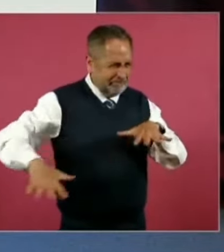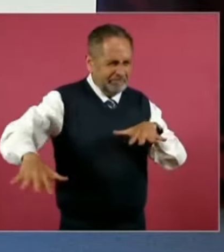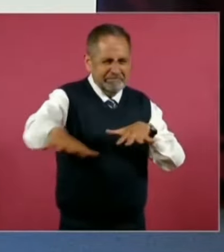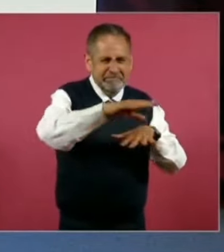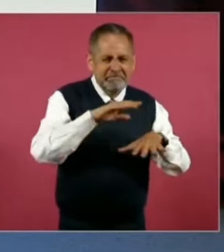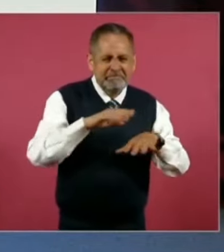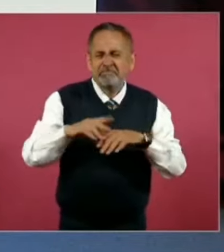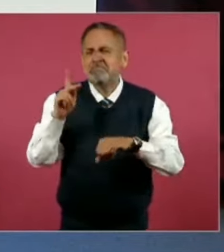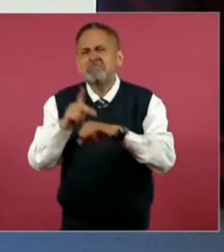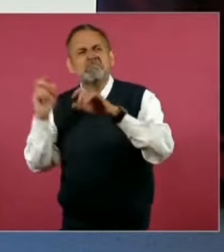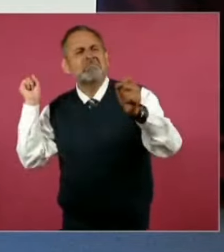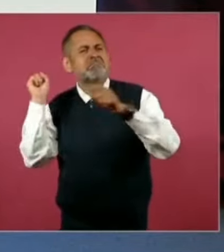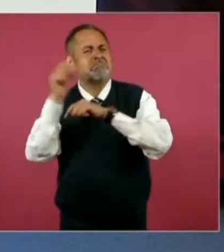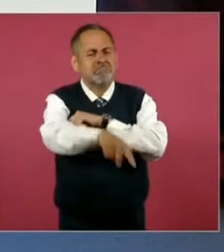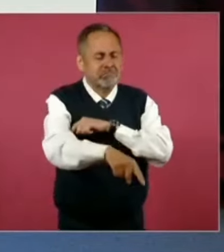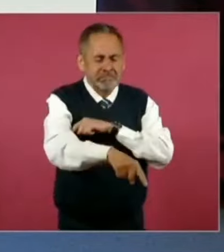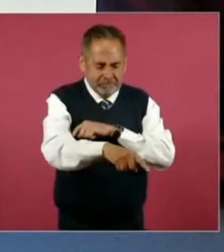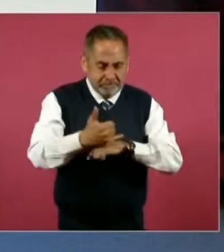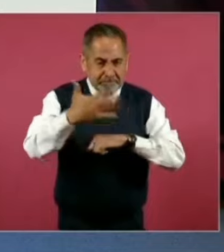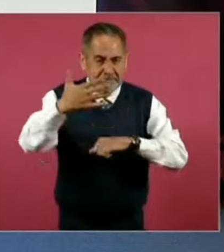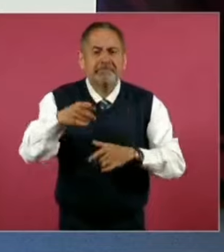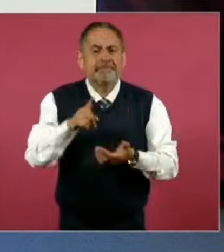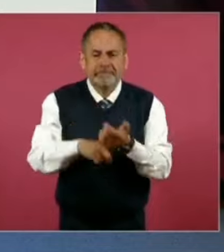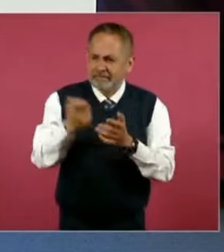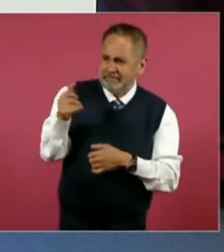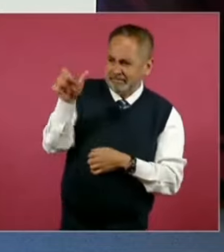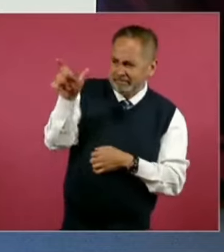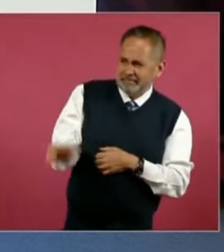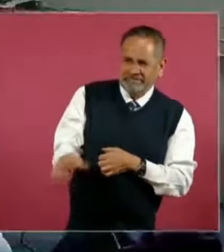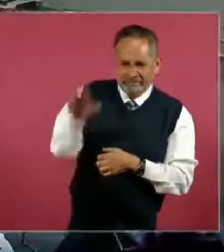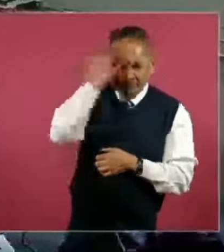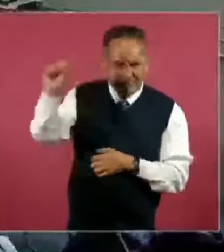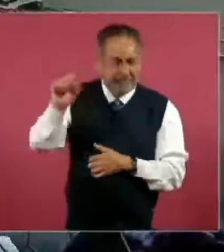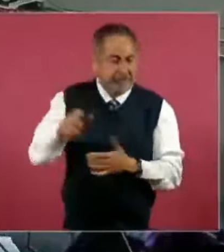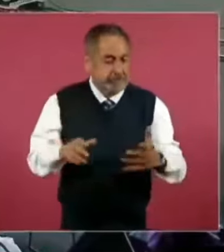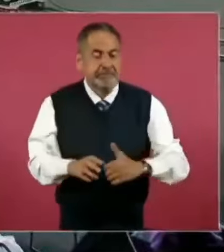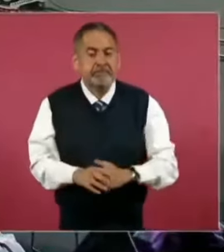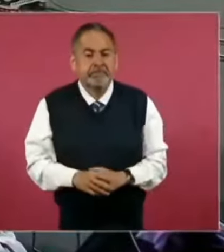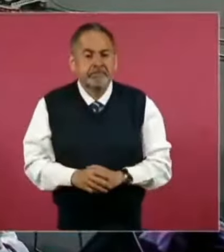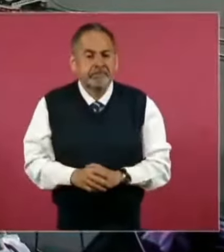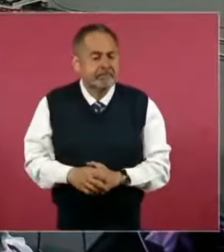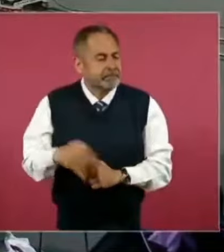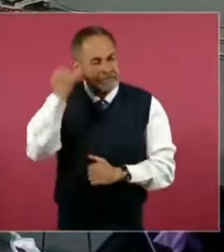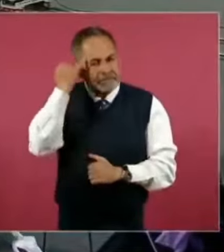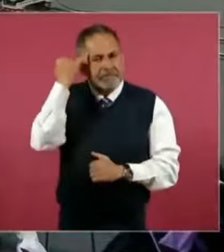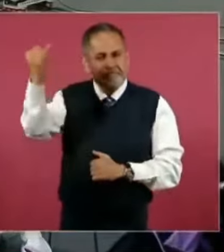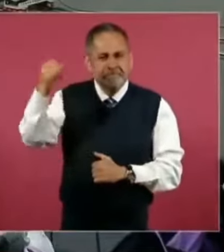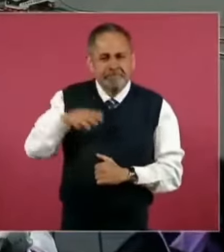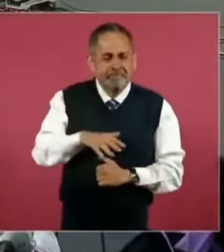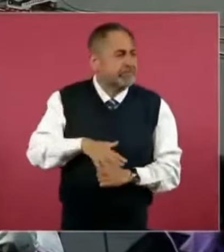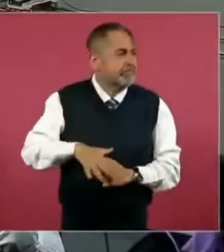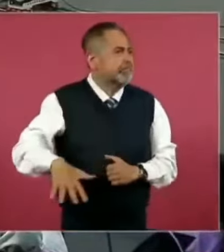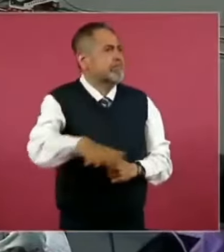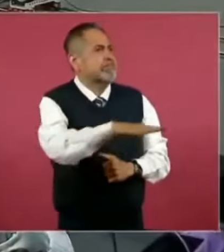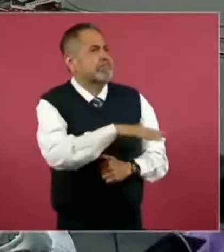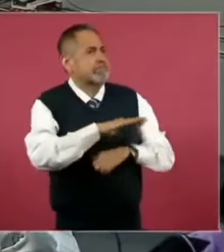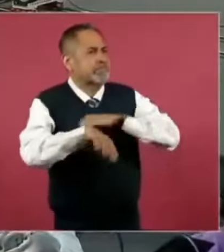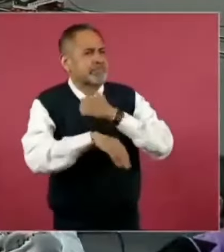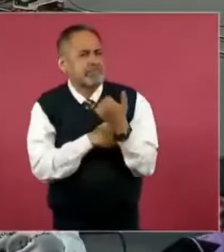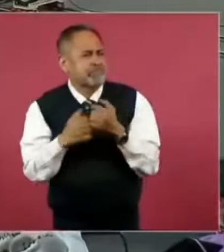fiesta. Eso es Morelos. Imaginad una llamarada en almacén logrado